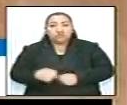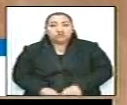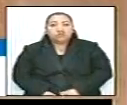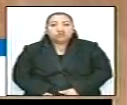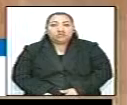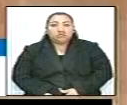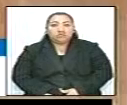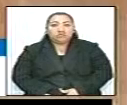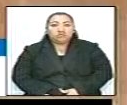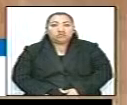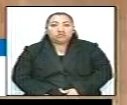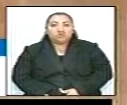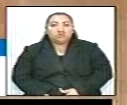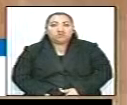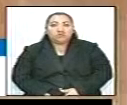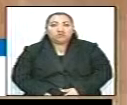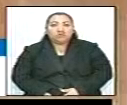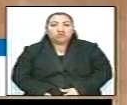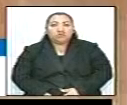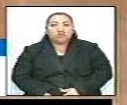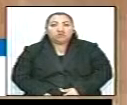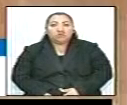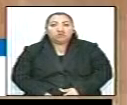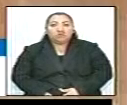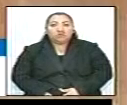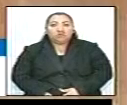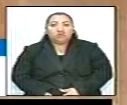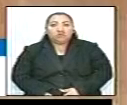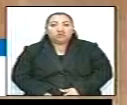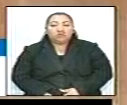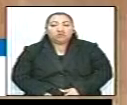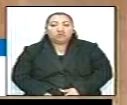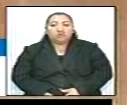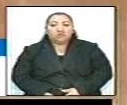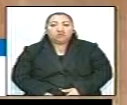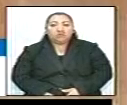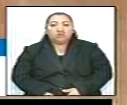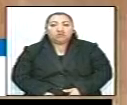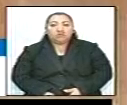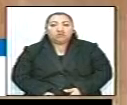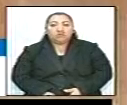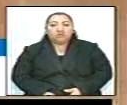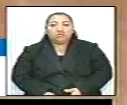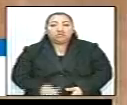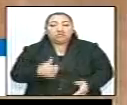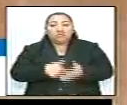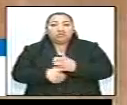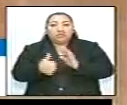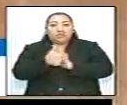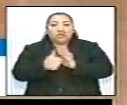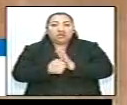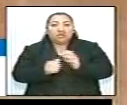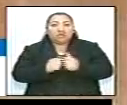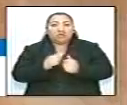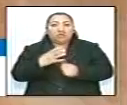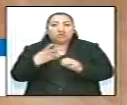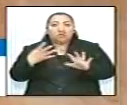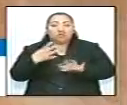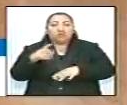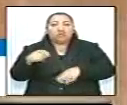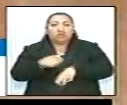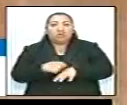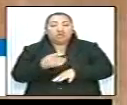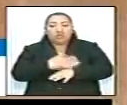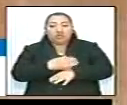indicar que en los periodos anteriores se ha estado remitiendo los documentos relacionados a la agenda con 48 horas de